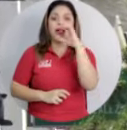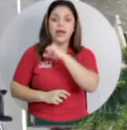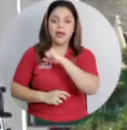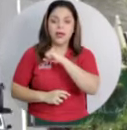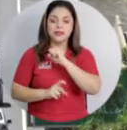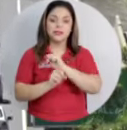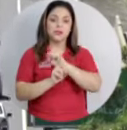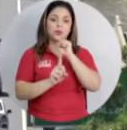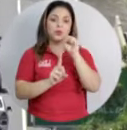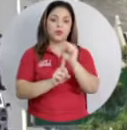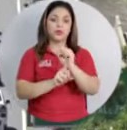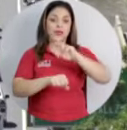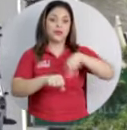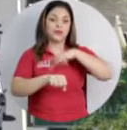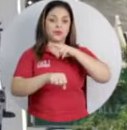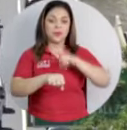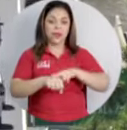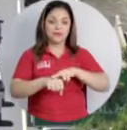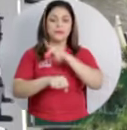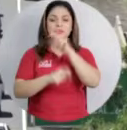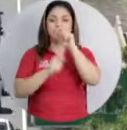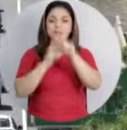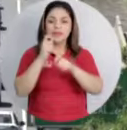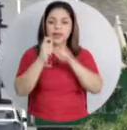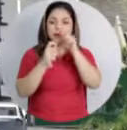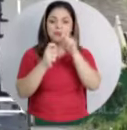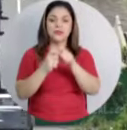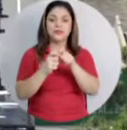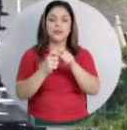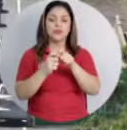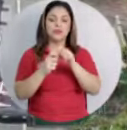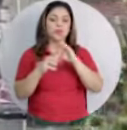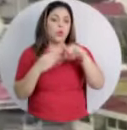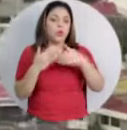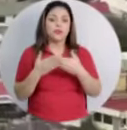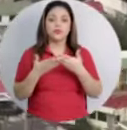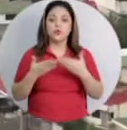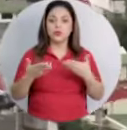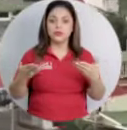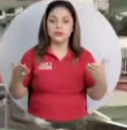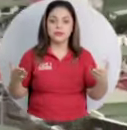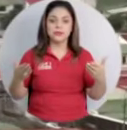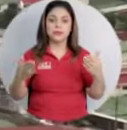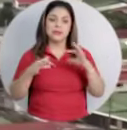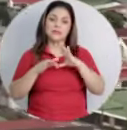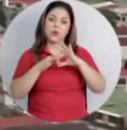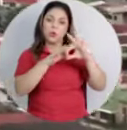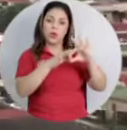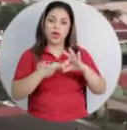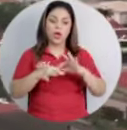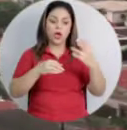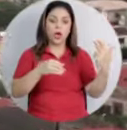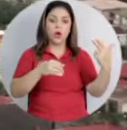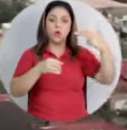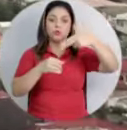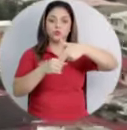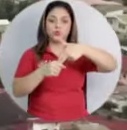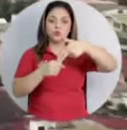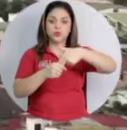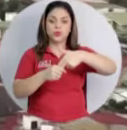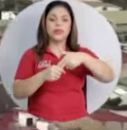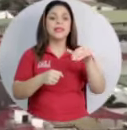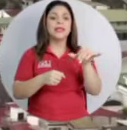situación a nivel nacional y particularmente todo lo que está vinculado con combustible y su efecto